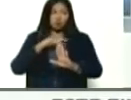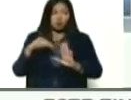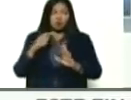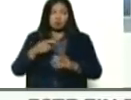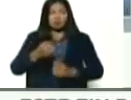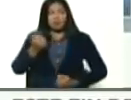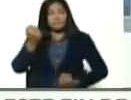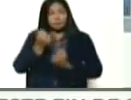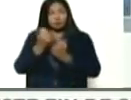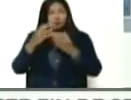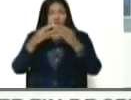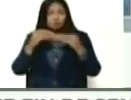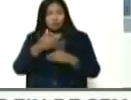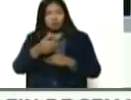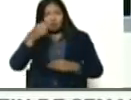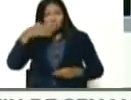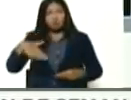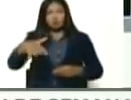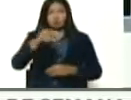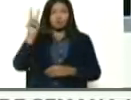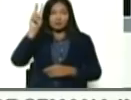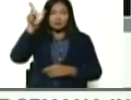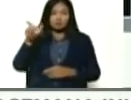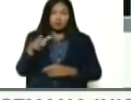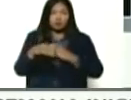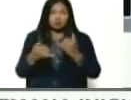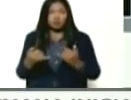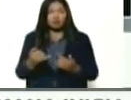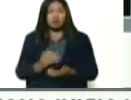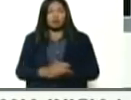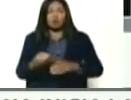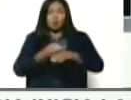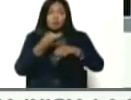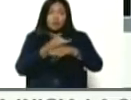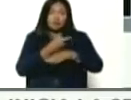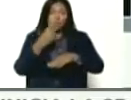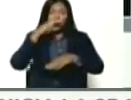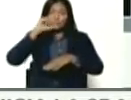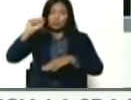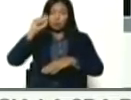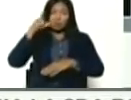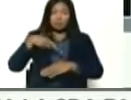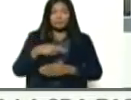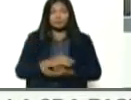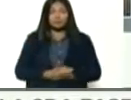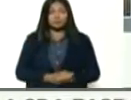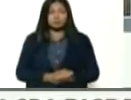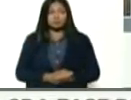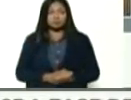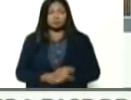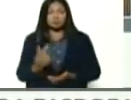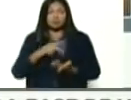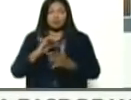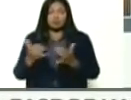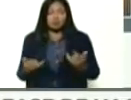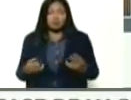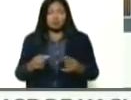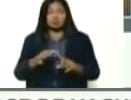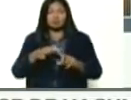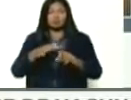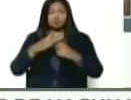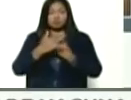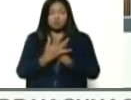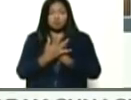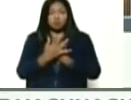solidaridad con el pueblo venezolano con el gobierno de nicolás maduro que está en esta situación de